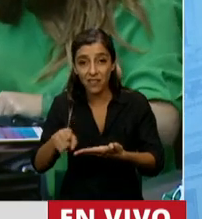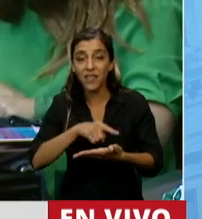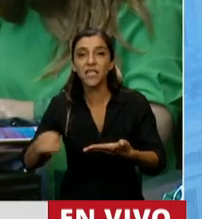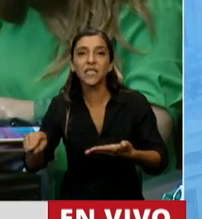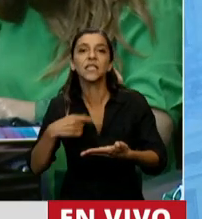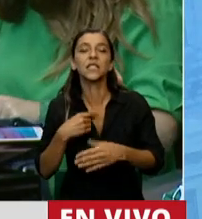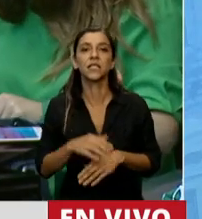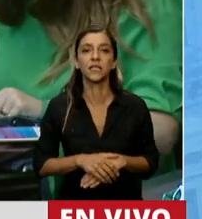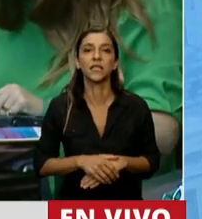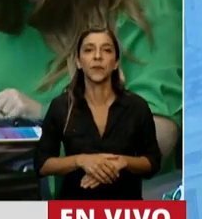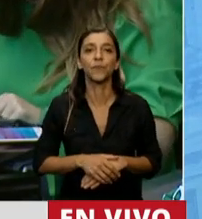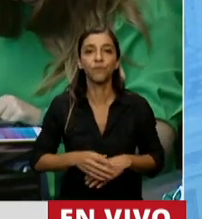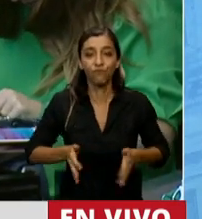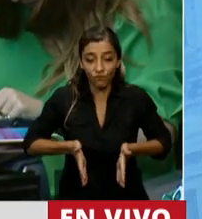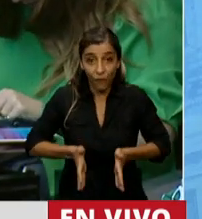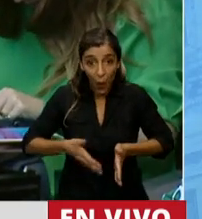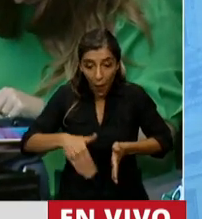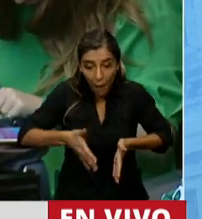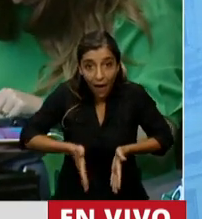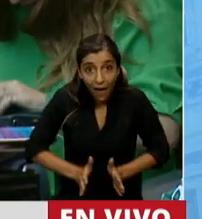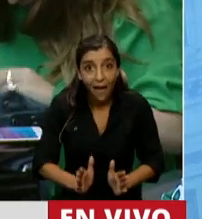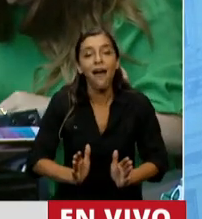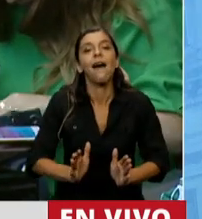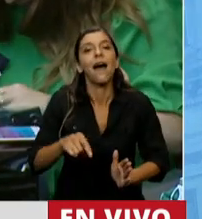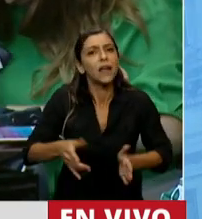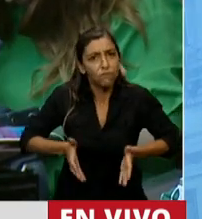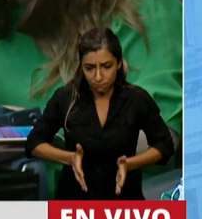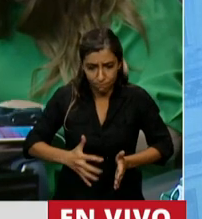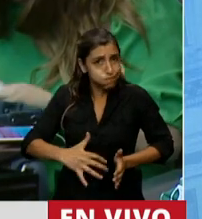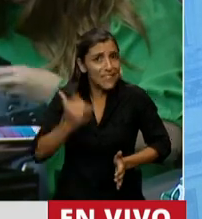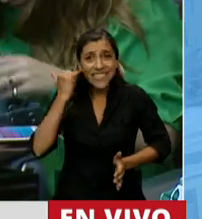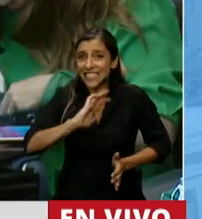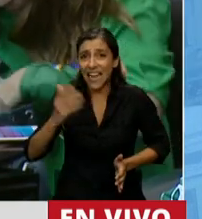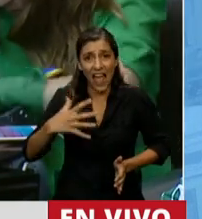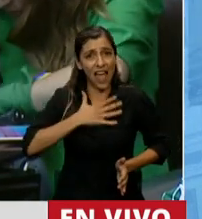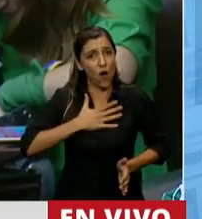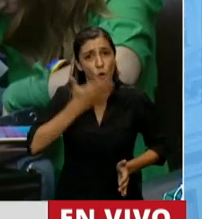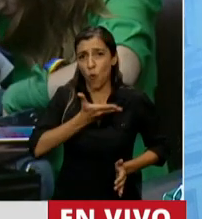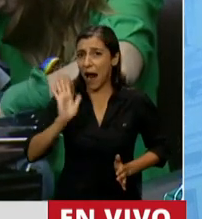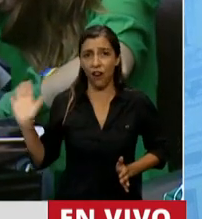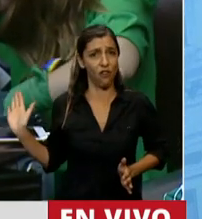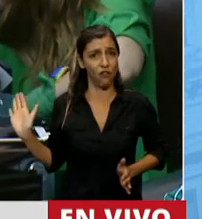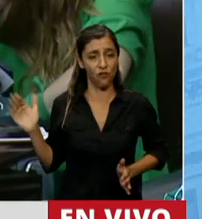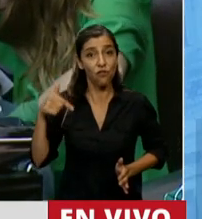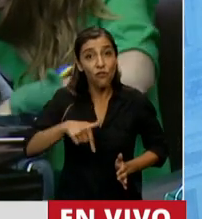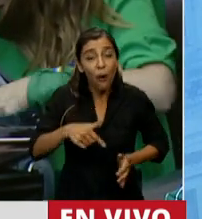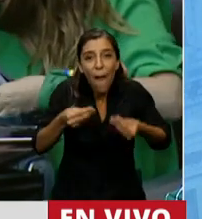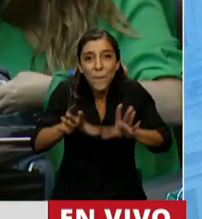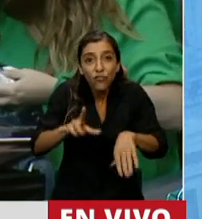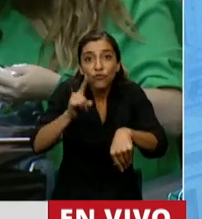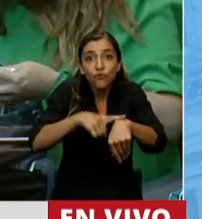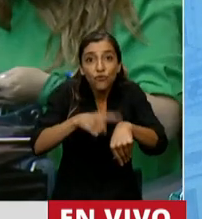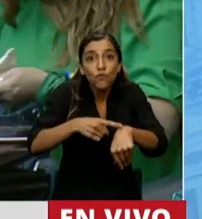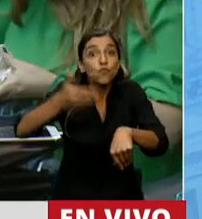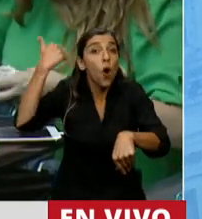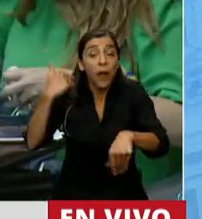reafirmando que el niño por nacer es científica y biológicamente un ser humano, cuya existencia comenzó en el momento